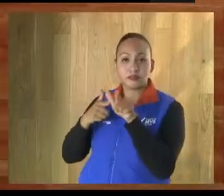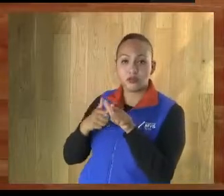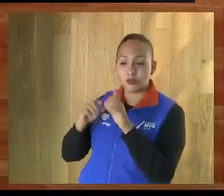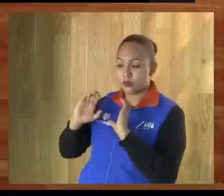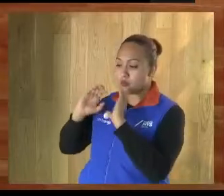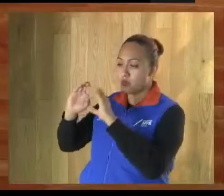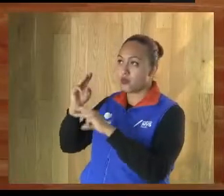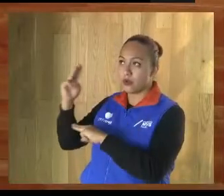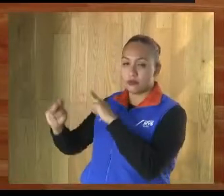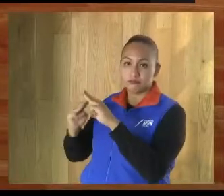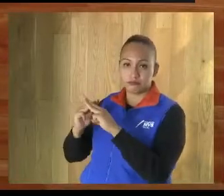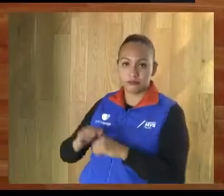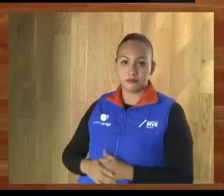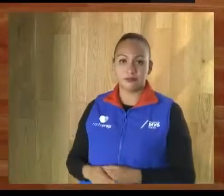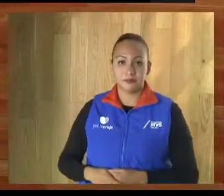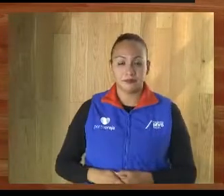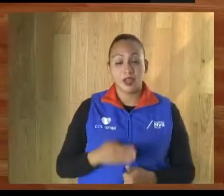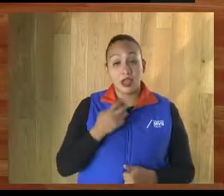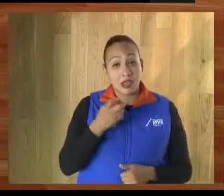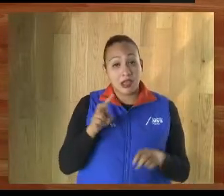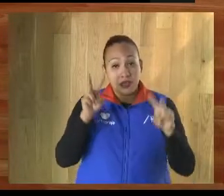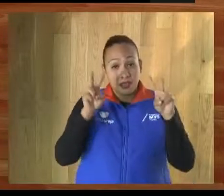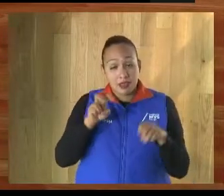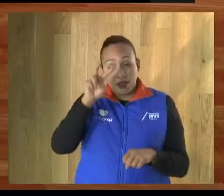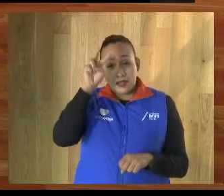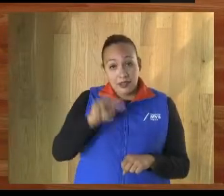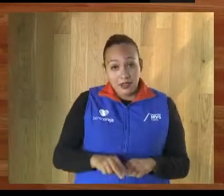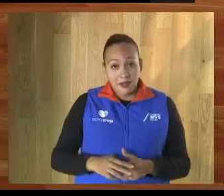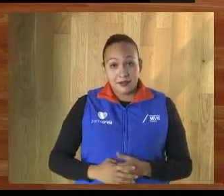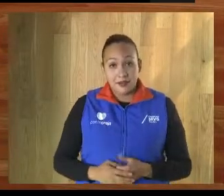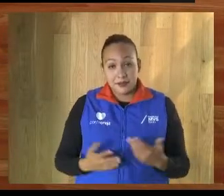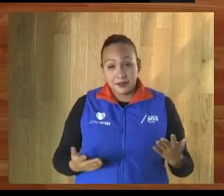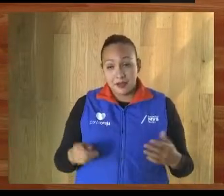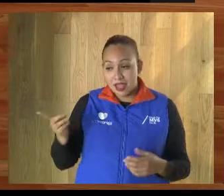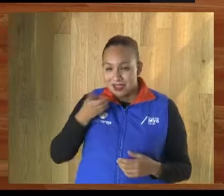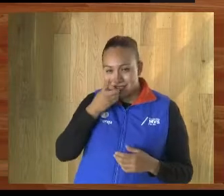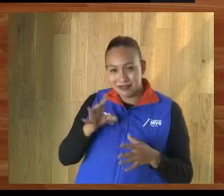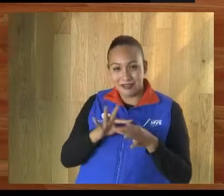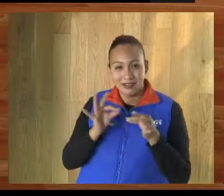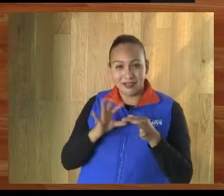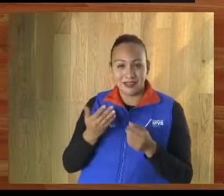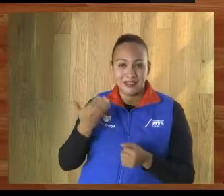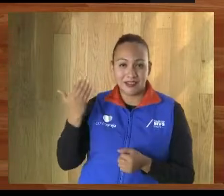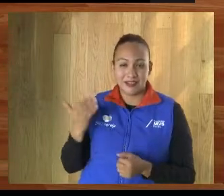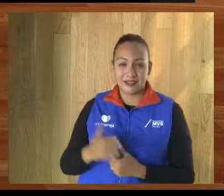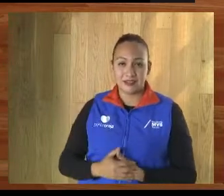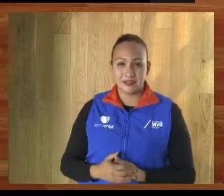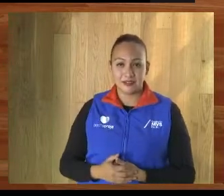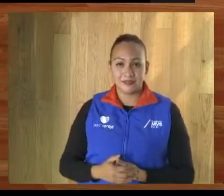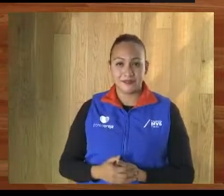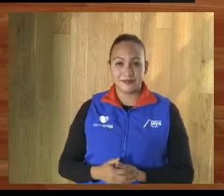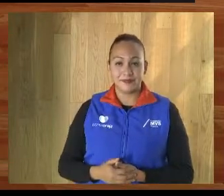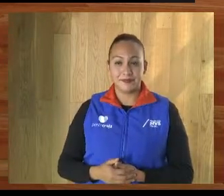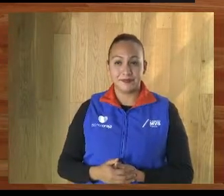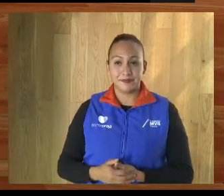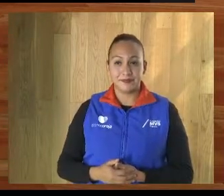Bueno, porque además es un tema que, como comentaba el